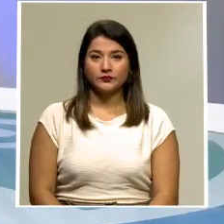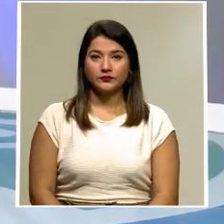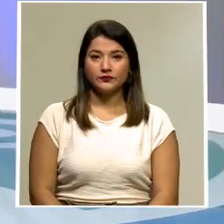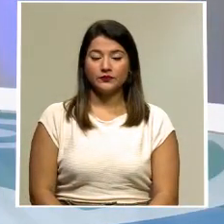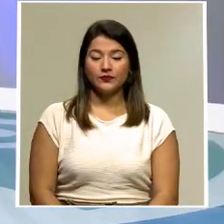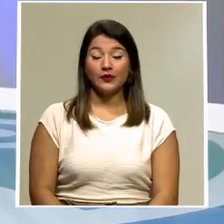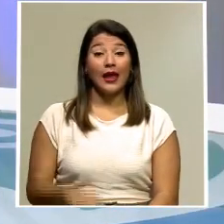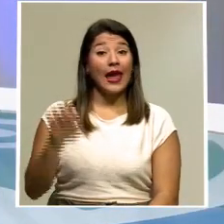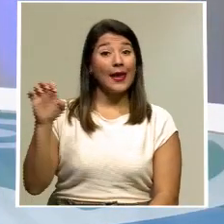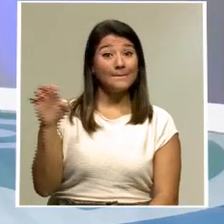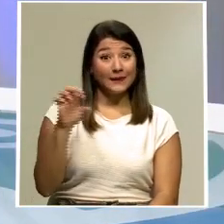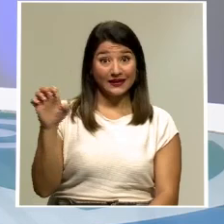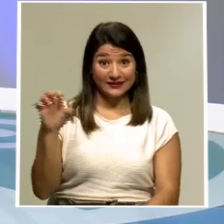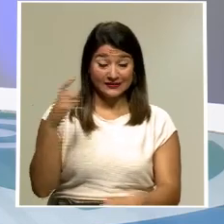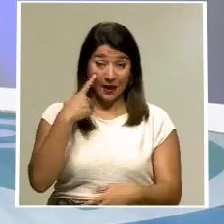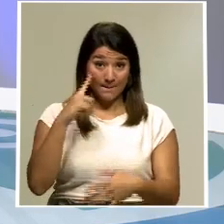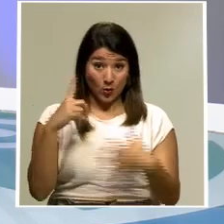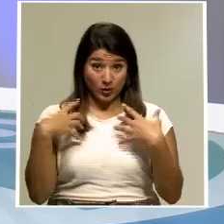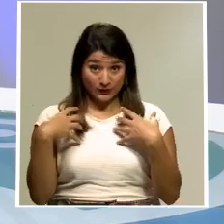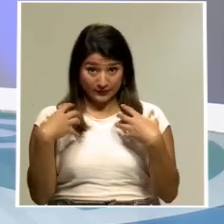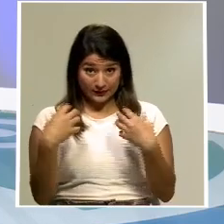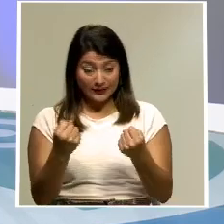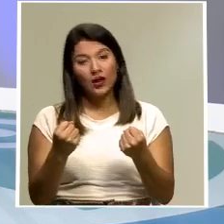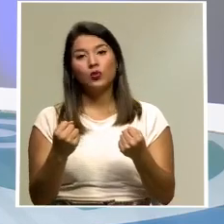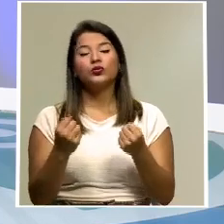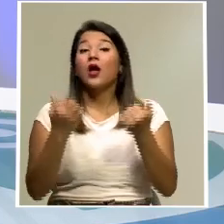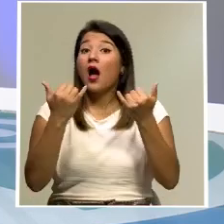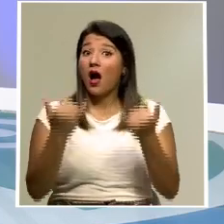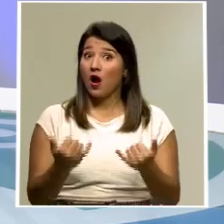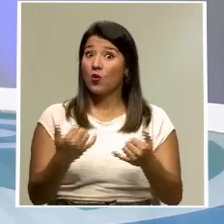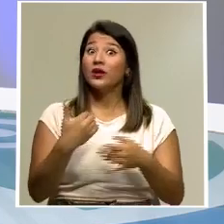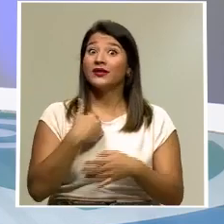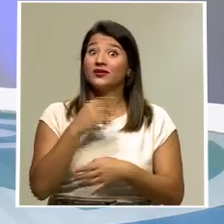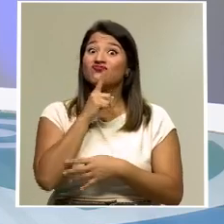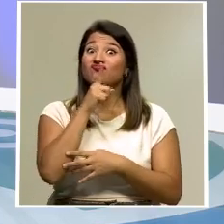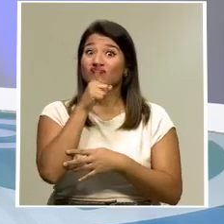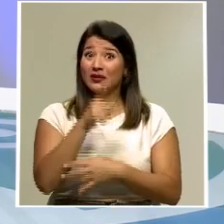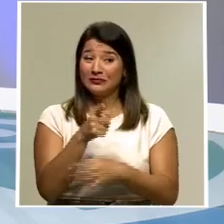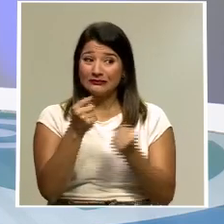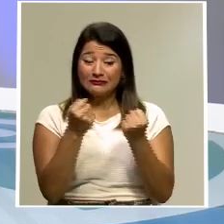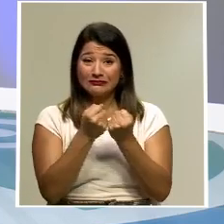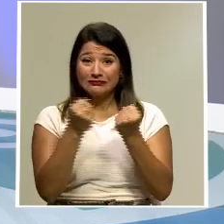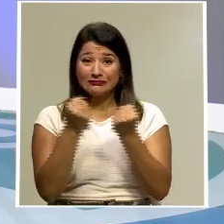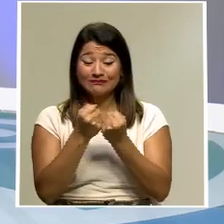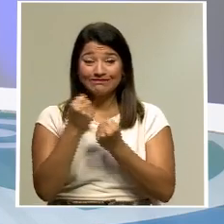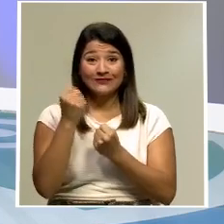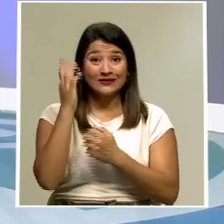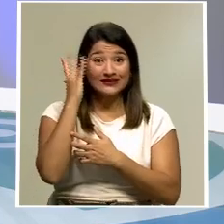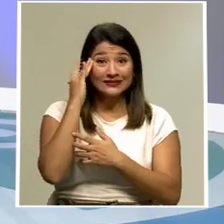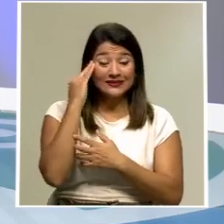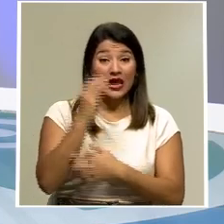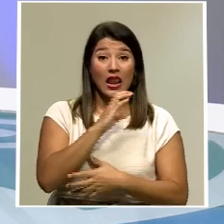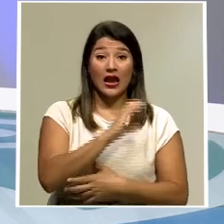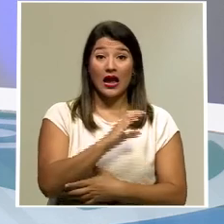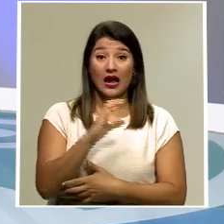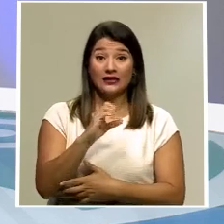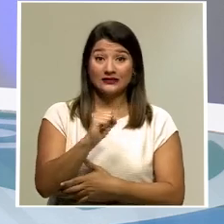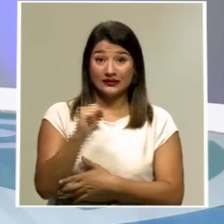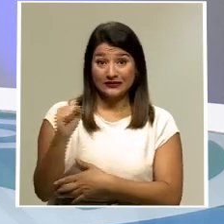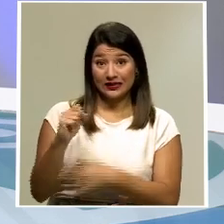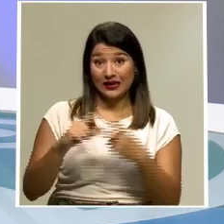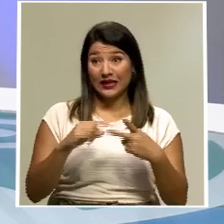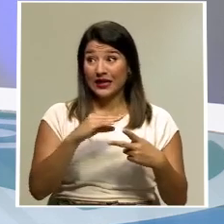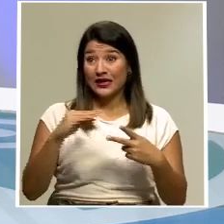La emergencia sanitaria tiene en serios apuros a la Caja del Seguro Social y a toda la población que